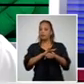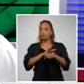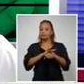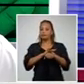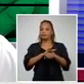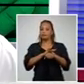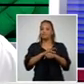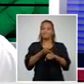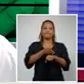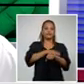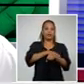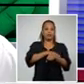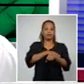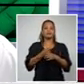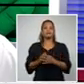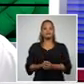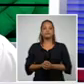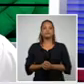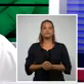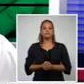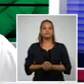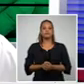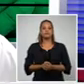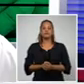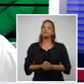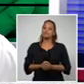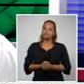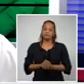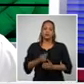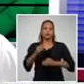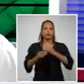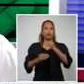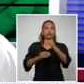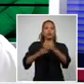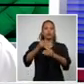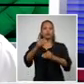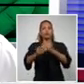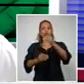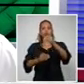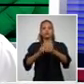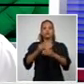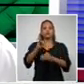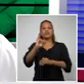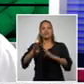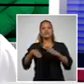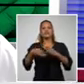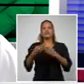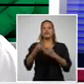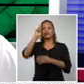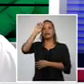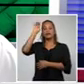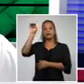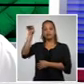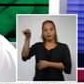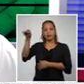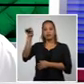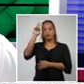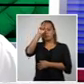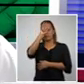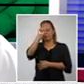a la adquisición de la COVID, tuvo una evolución de 6 días ingresada en el hospital,